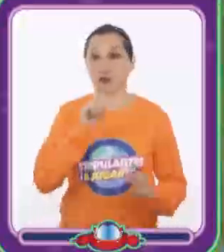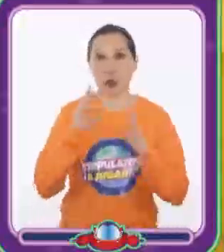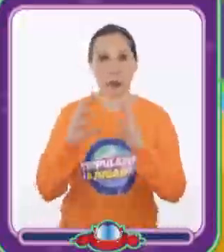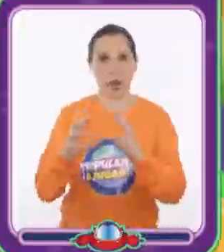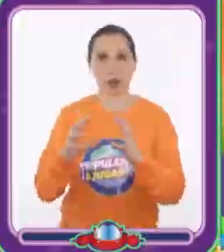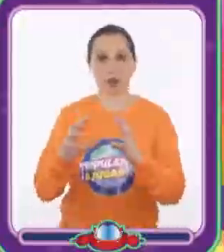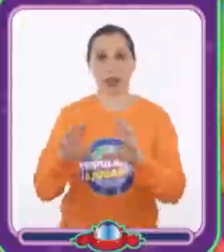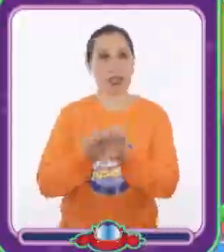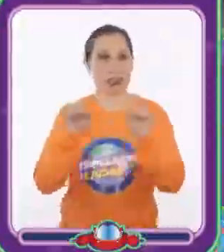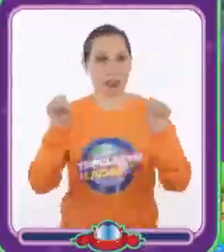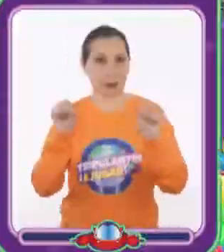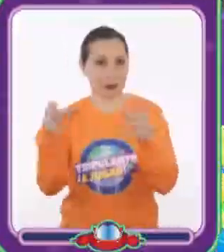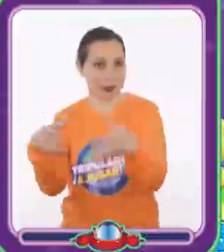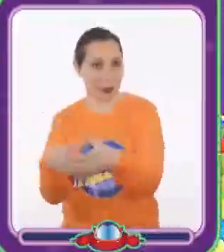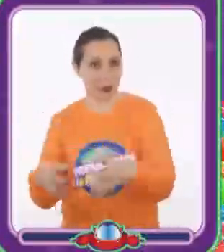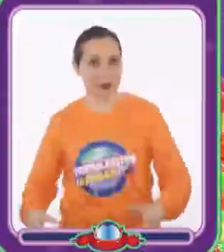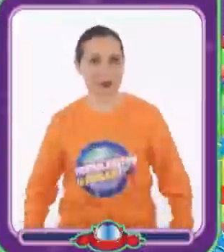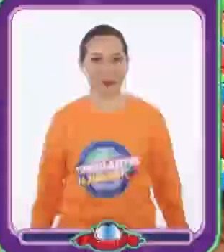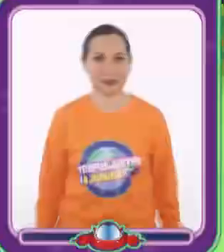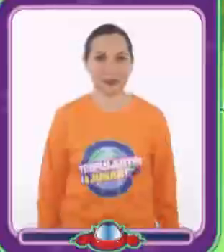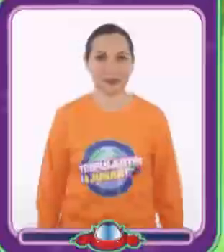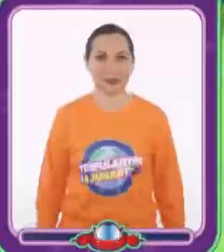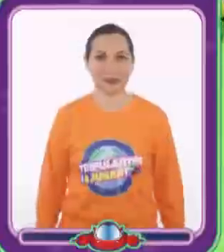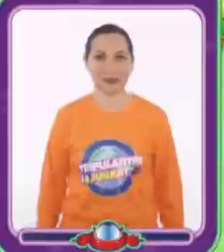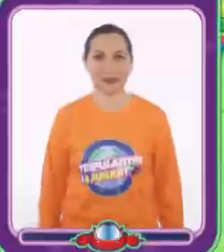¡Tengo la pelota! ¡Aquí está, tripulación!